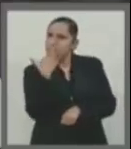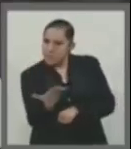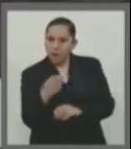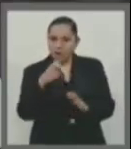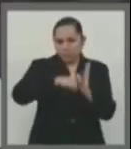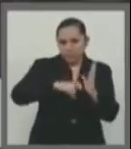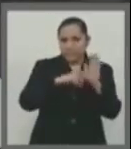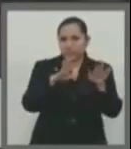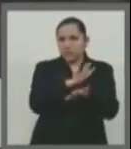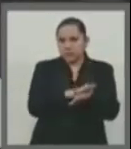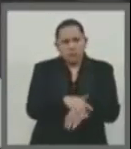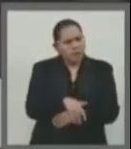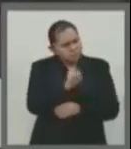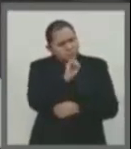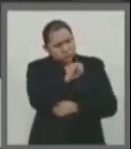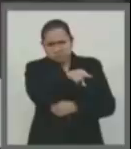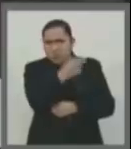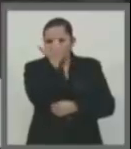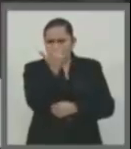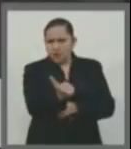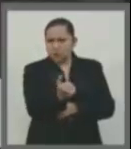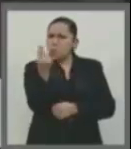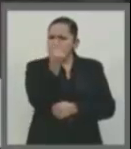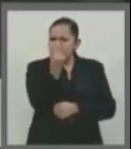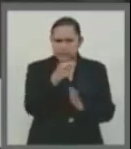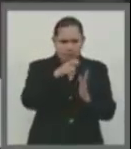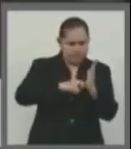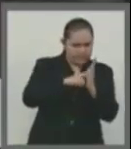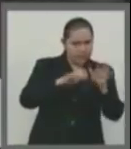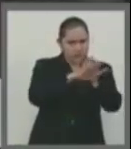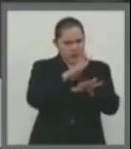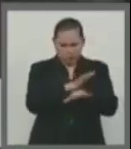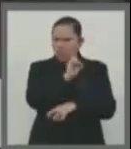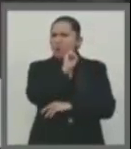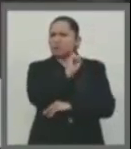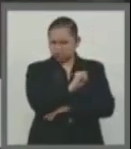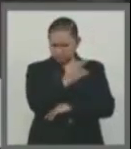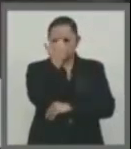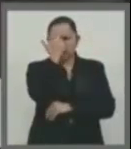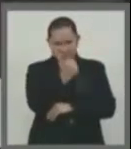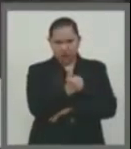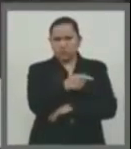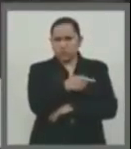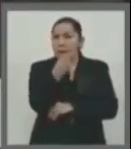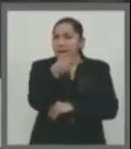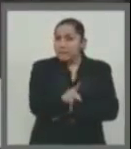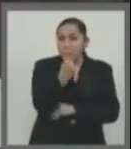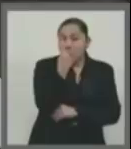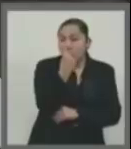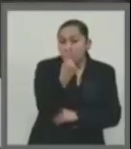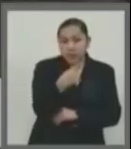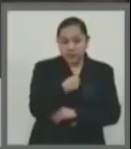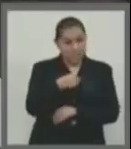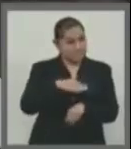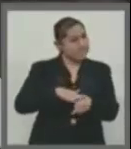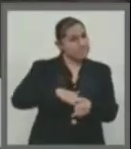acuerdo en corregir las inconsistencias, pero la que más nos preocupa es la